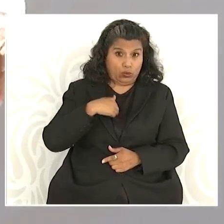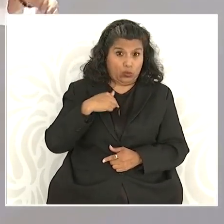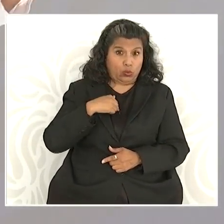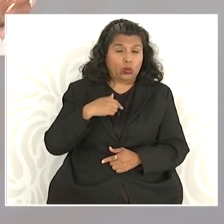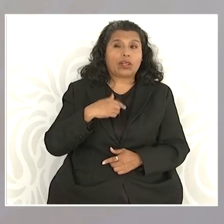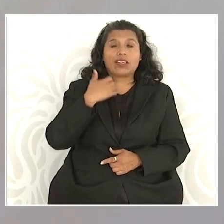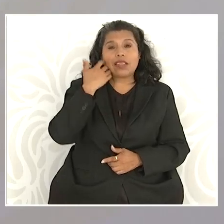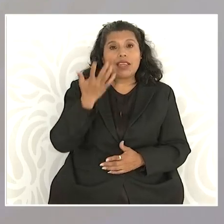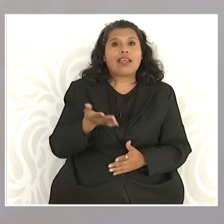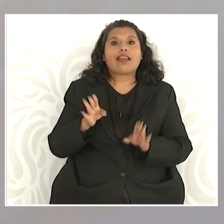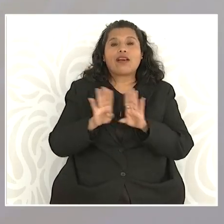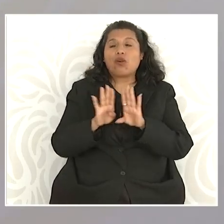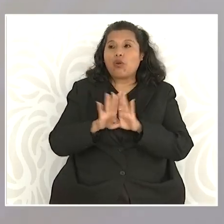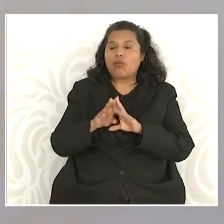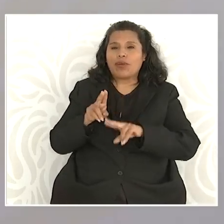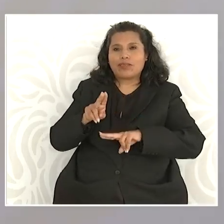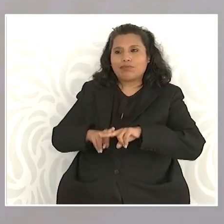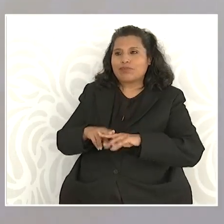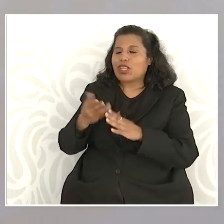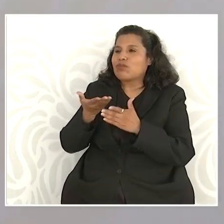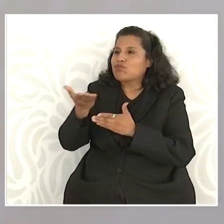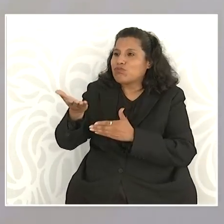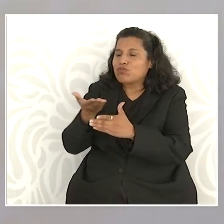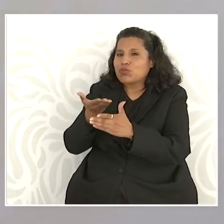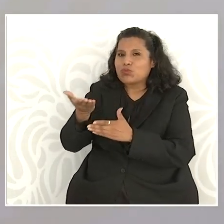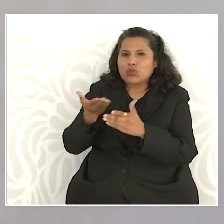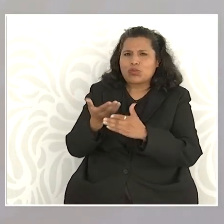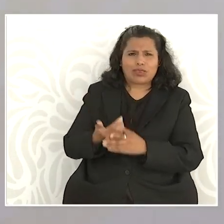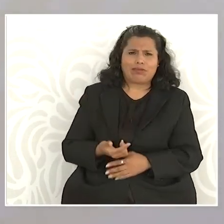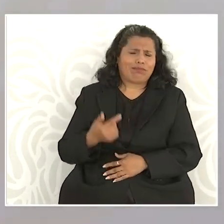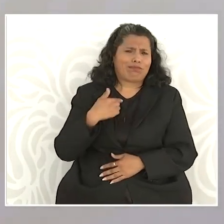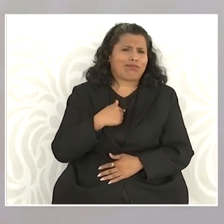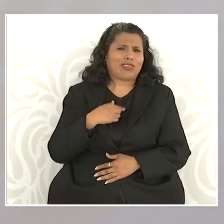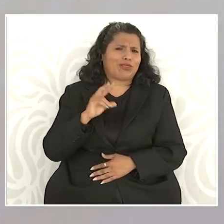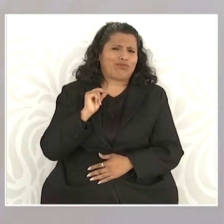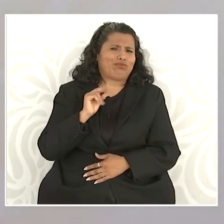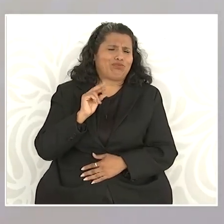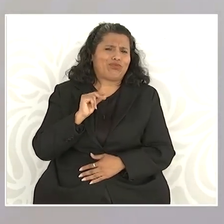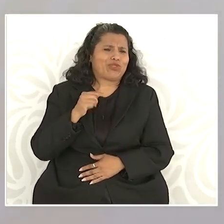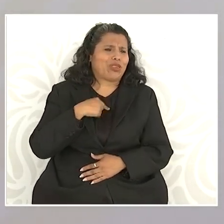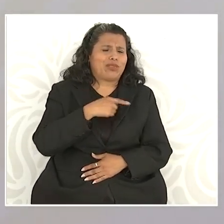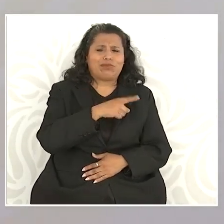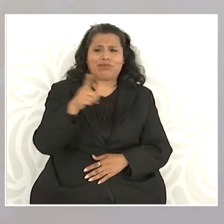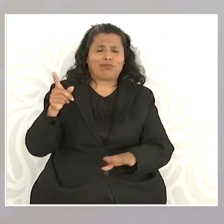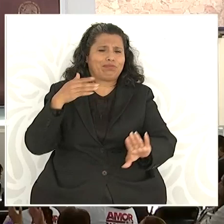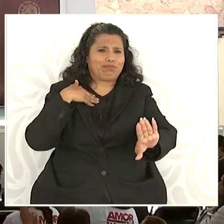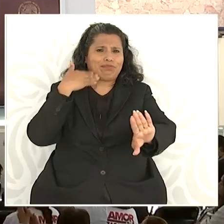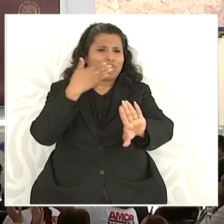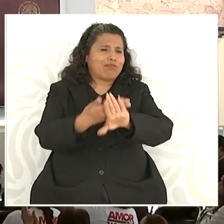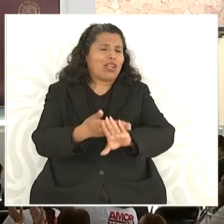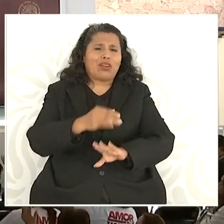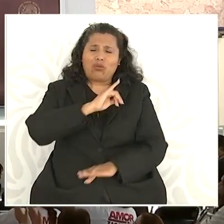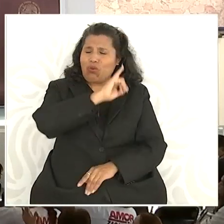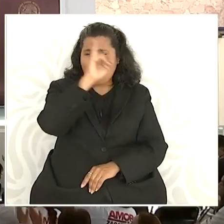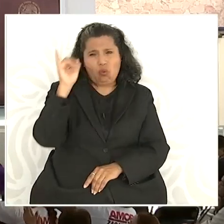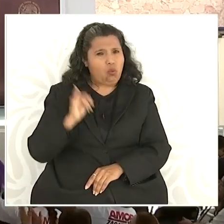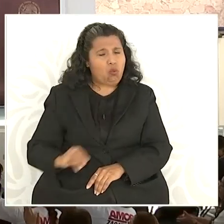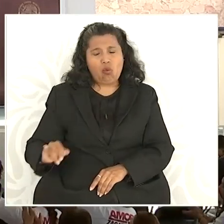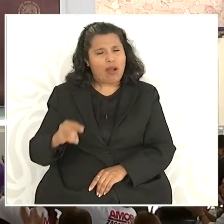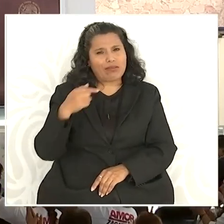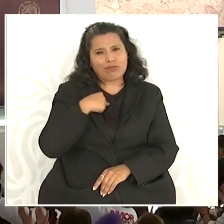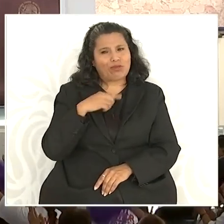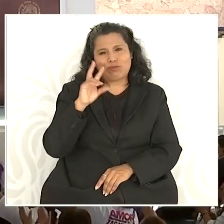sentara a negociar. Pero la presidenta nunca va a traicionar al pueblo de México.